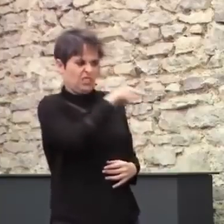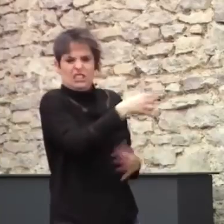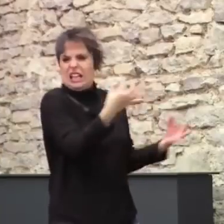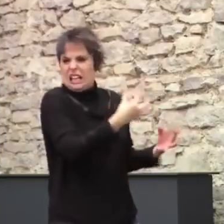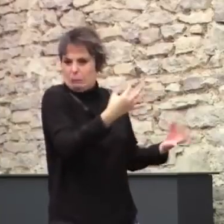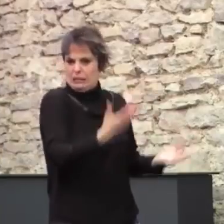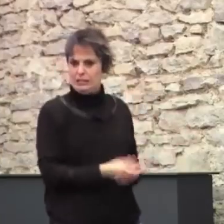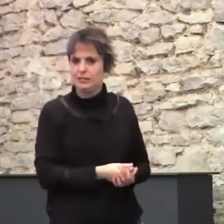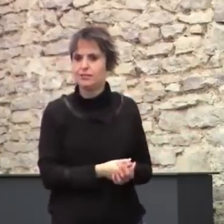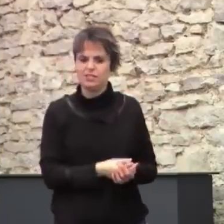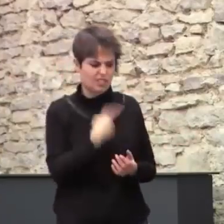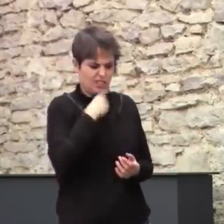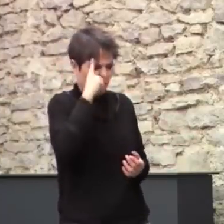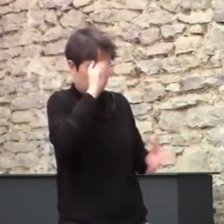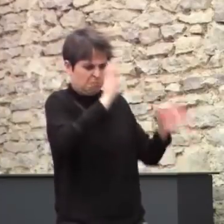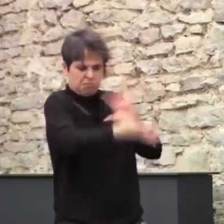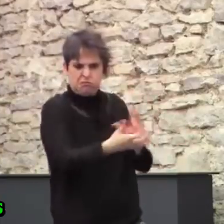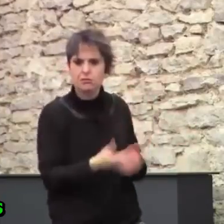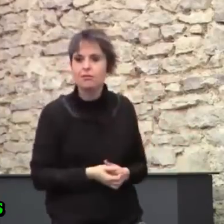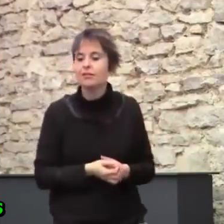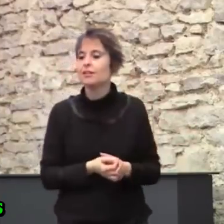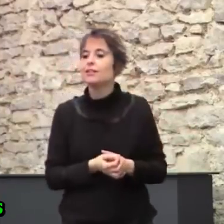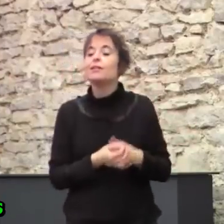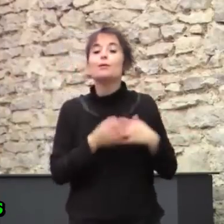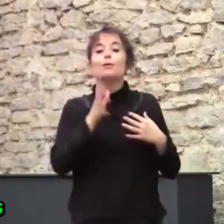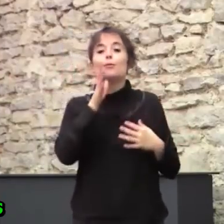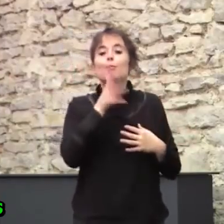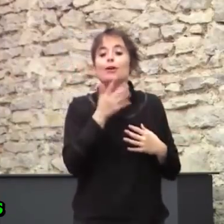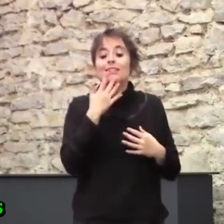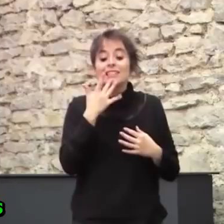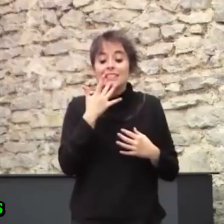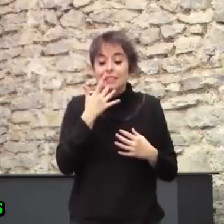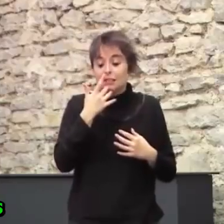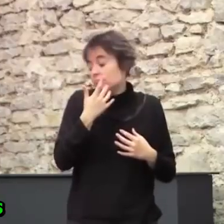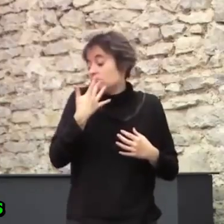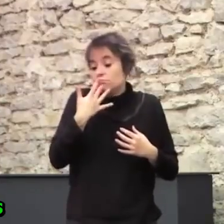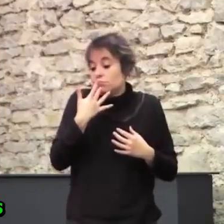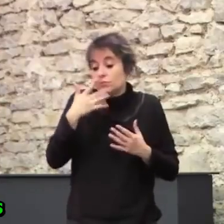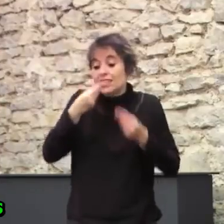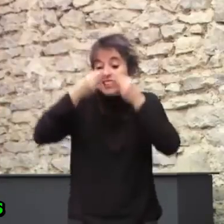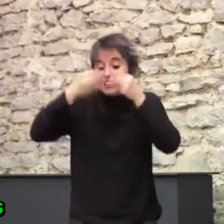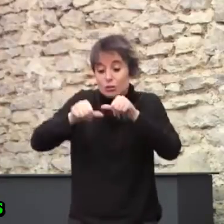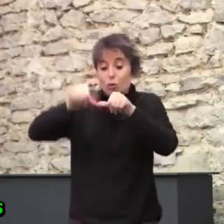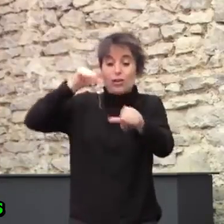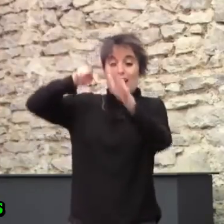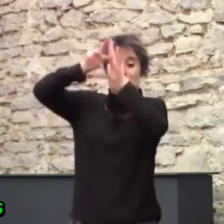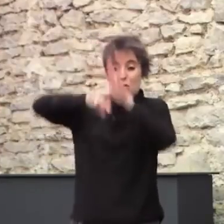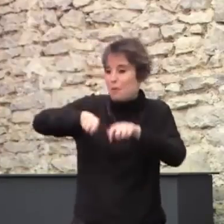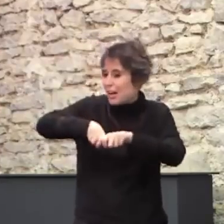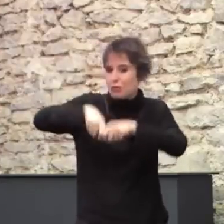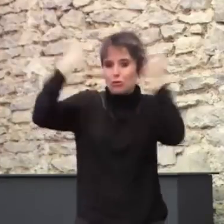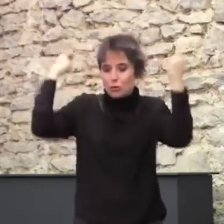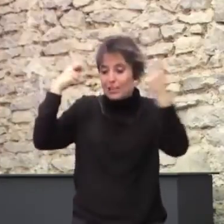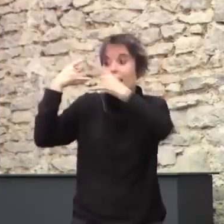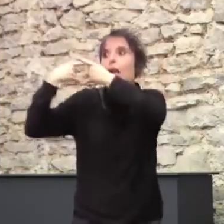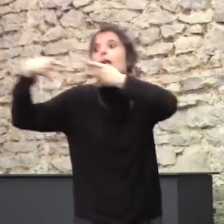que le pasa, ¿no? Está mal de la cabeza, ¿vale? Porque cuando alguien rompe con todas esas normas no escritas de